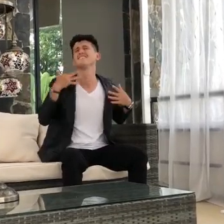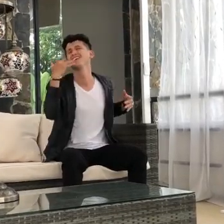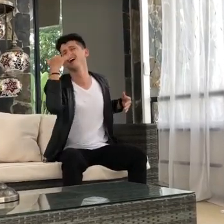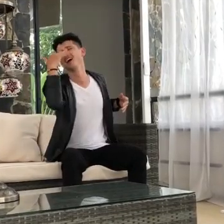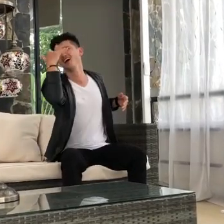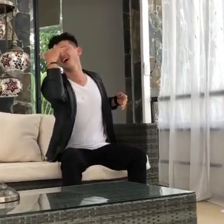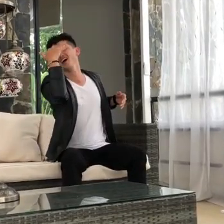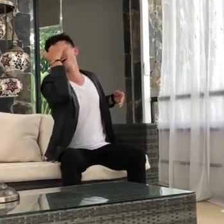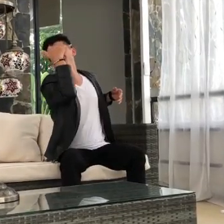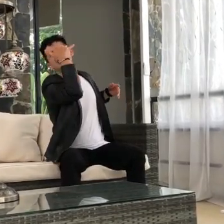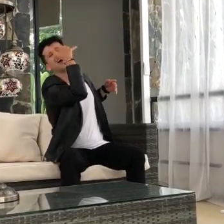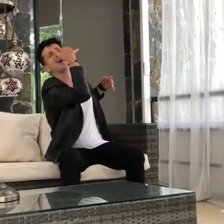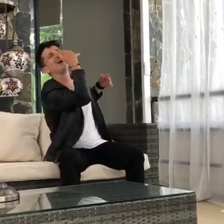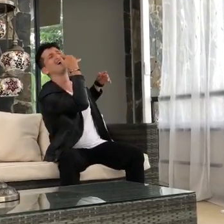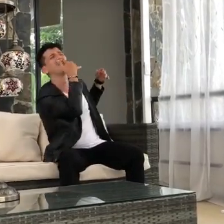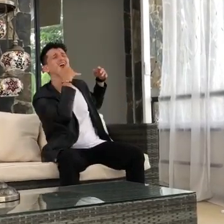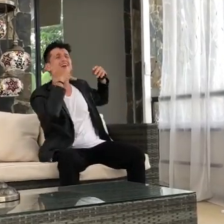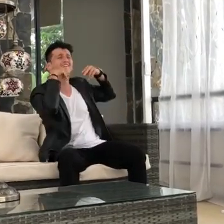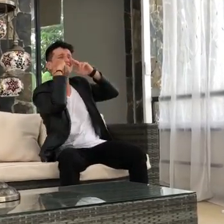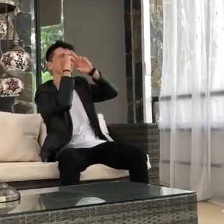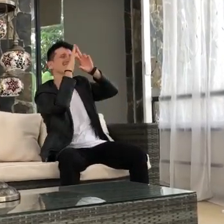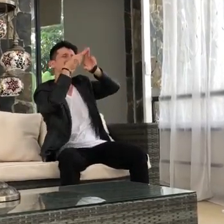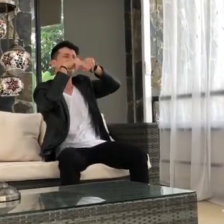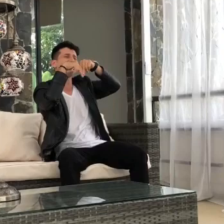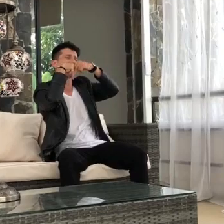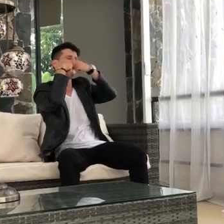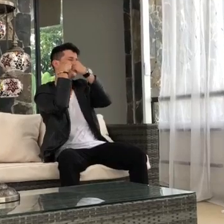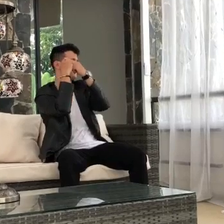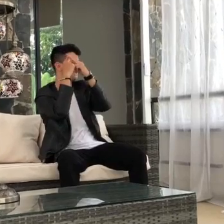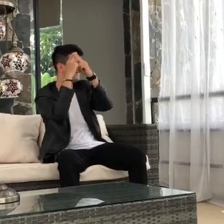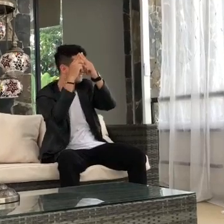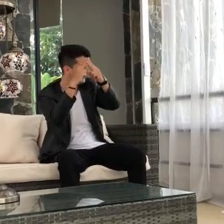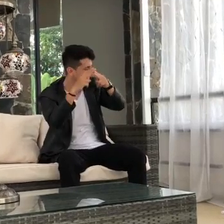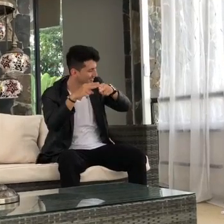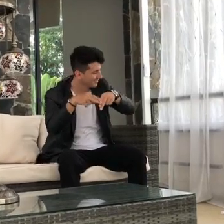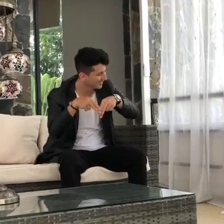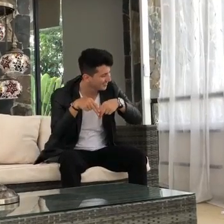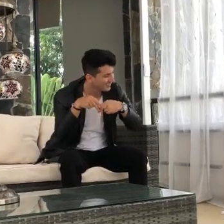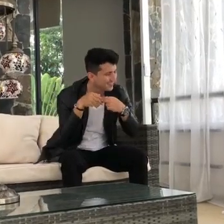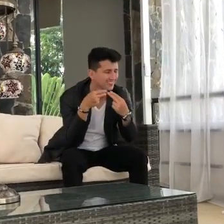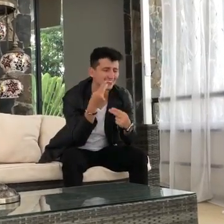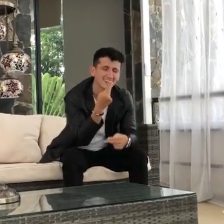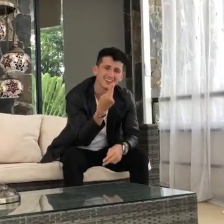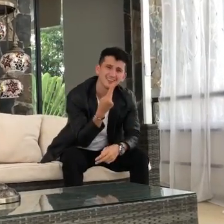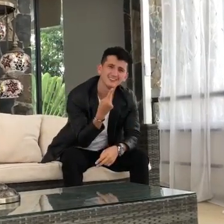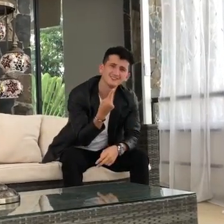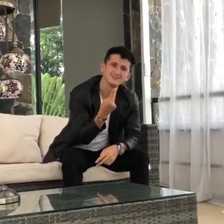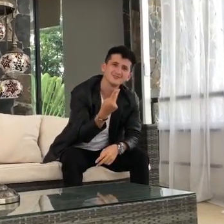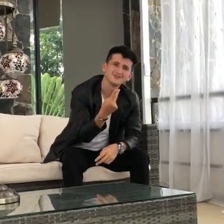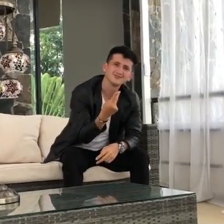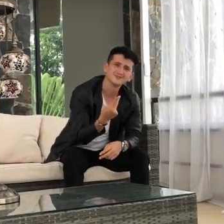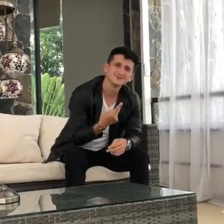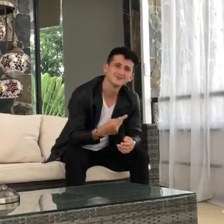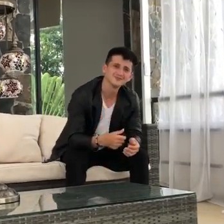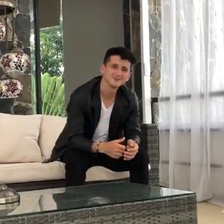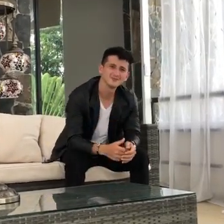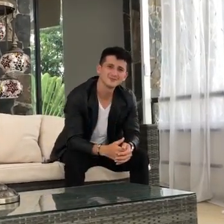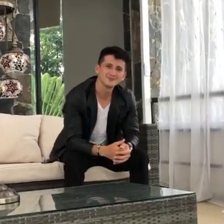pasión cuando hacemos el amor tú y yo.